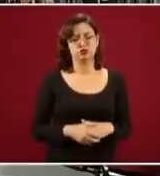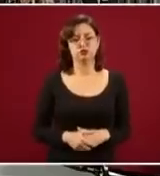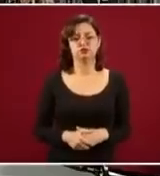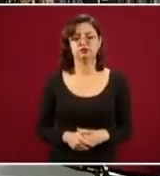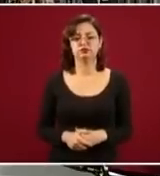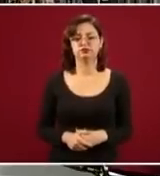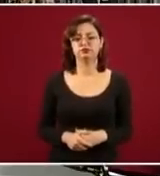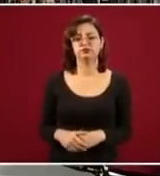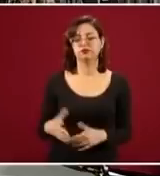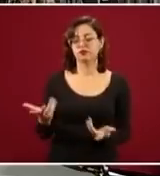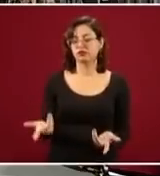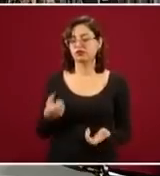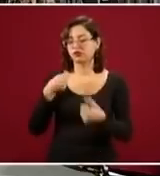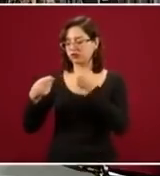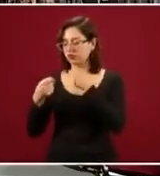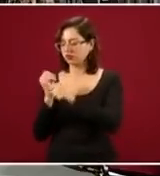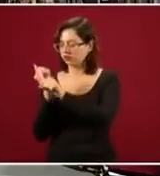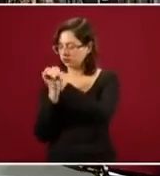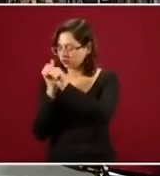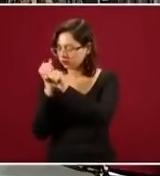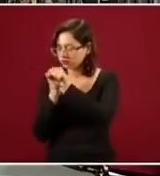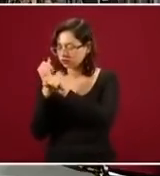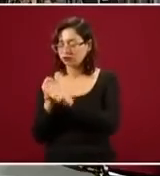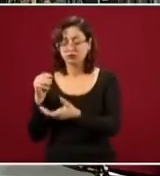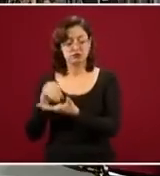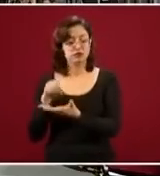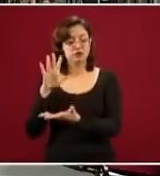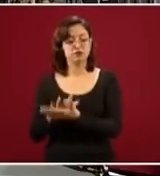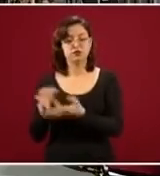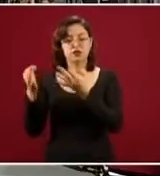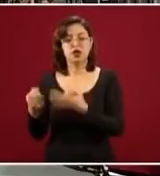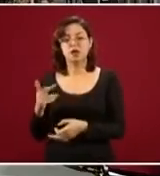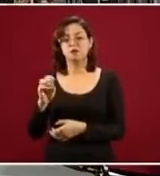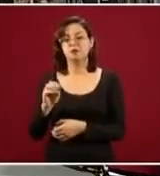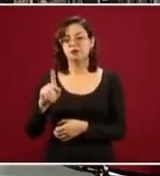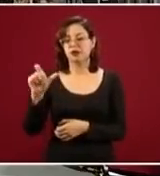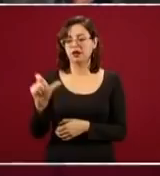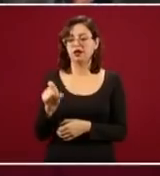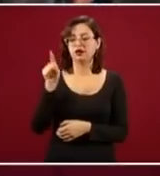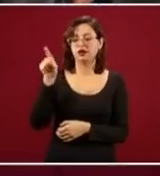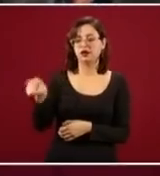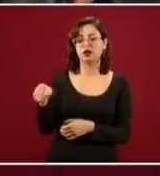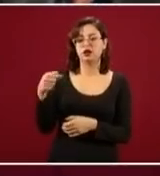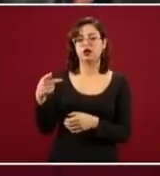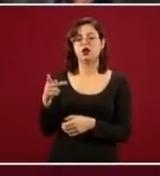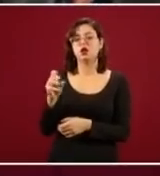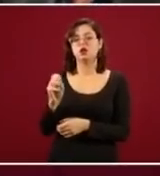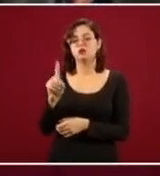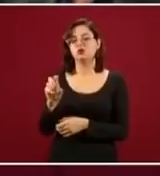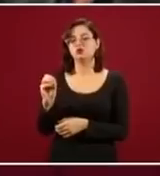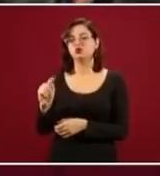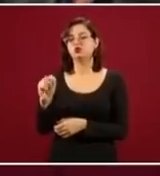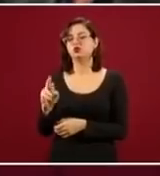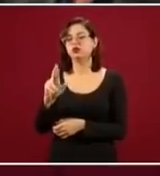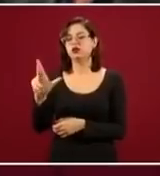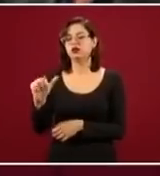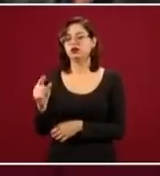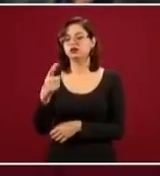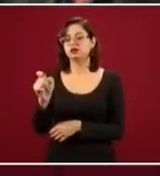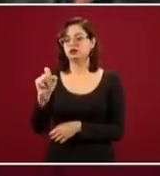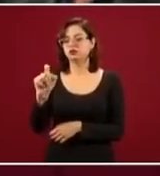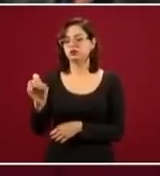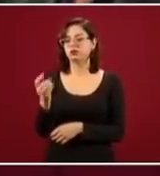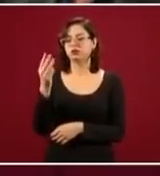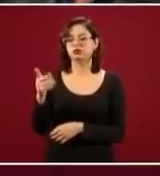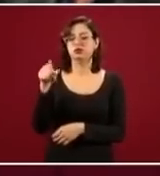una investigación periodística documentada, en específico de Pemex, del Pozo Terra 123, que se presume entra en la